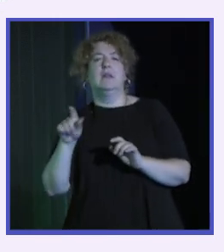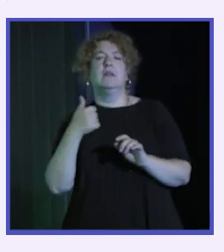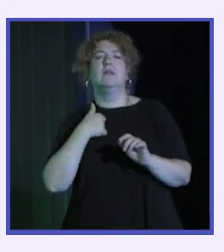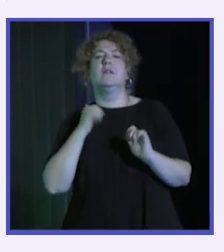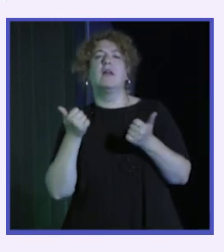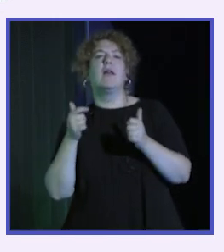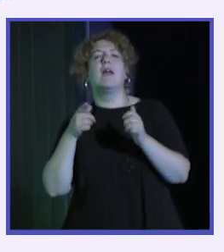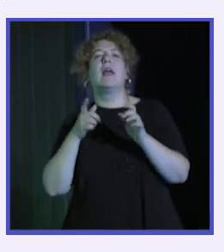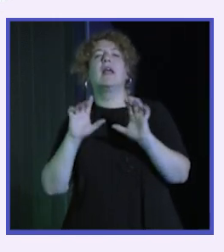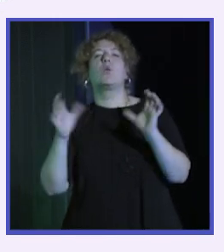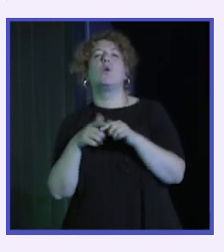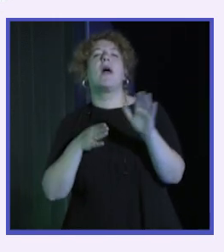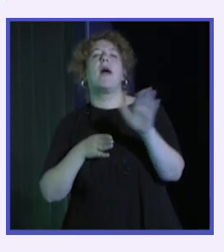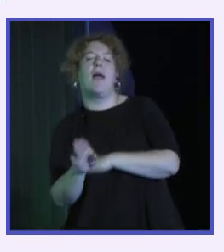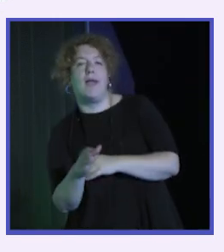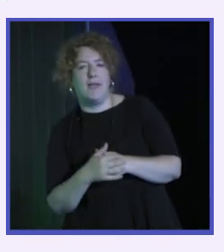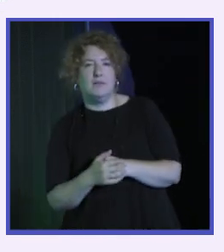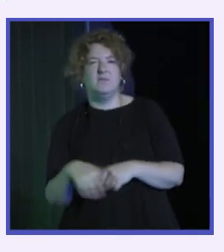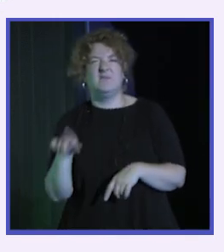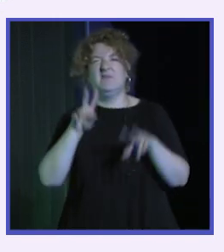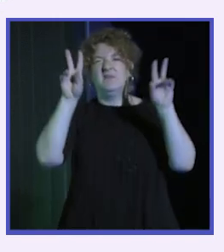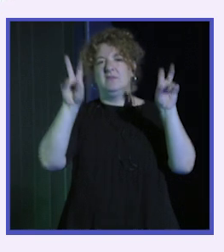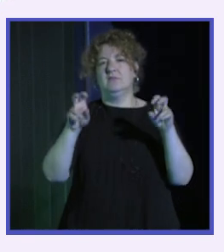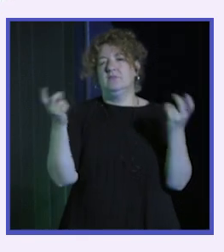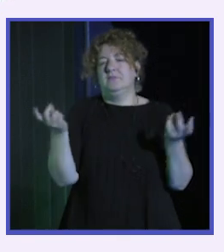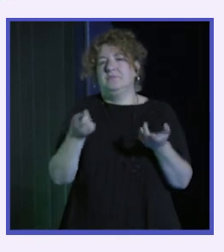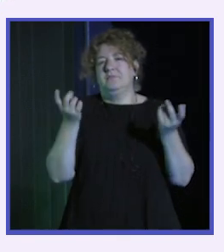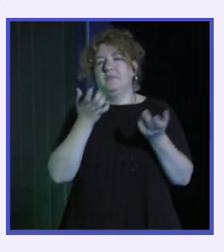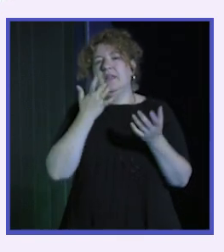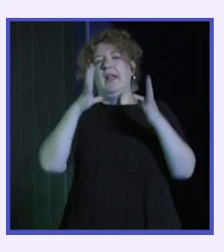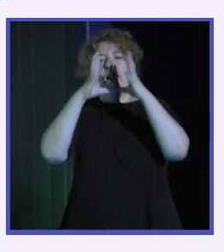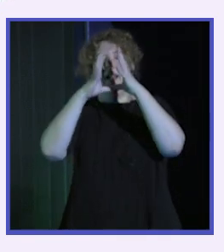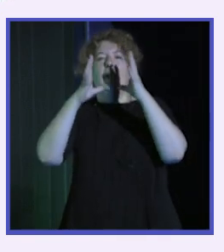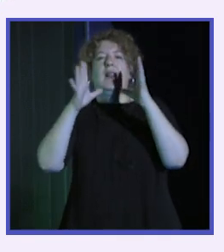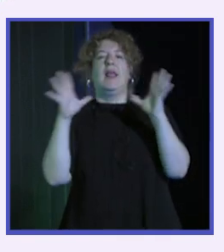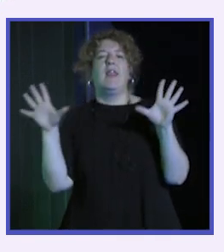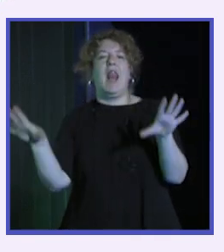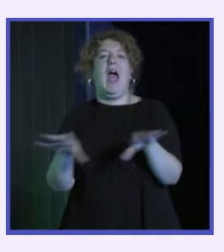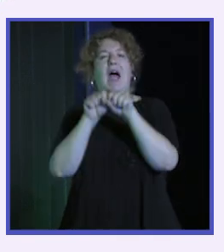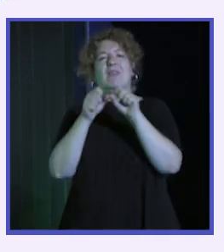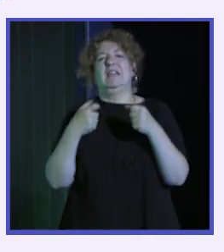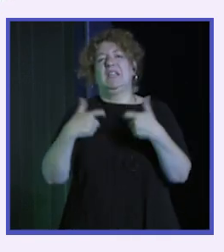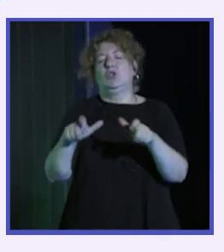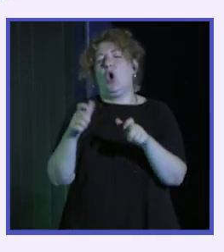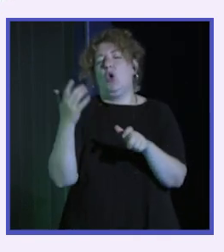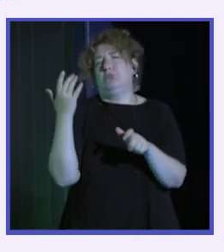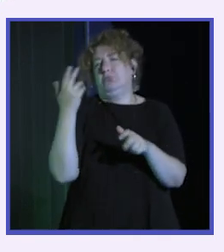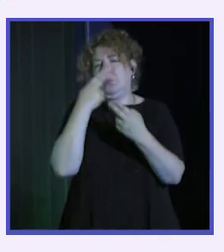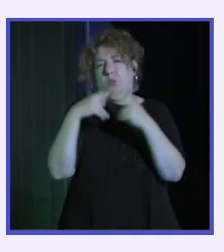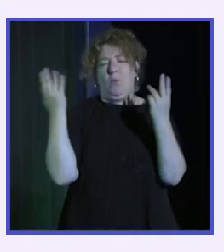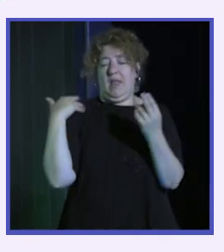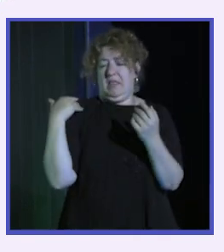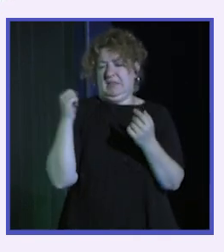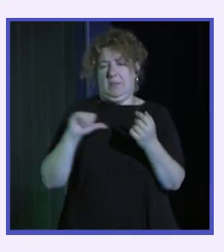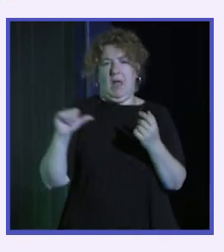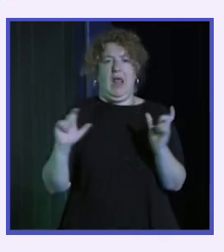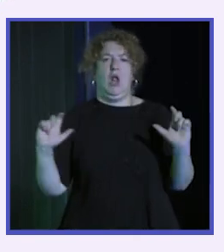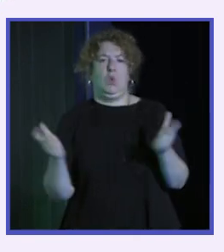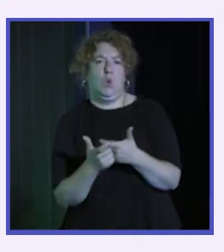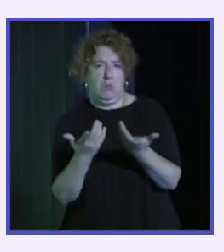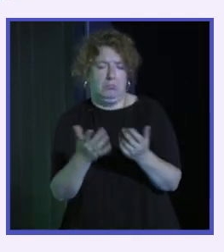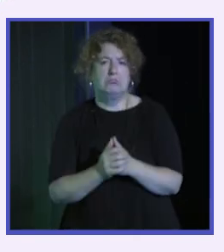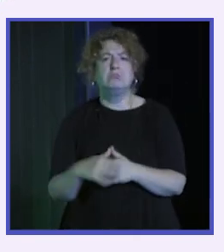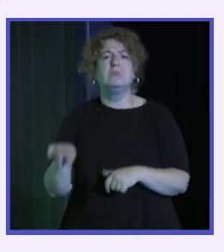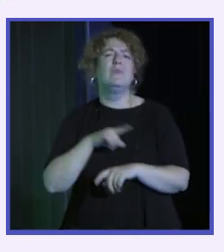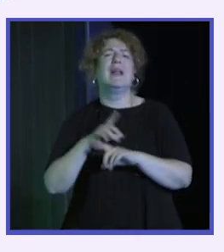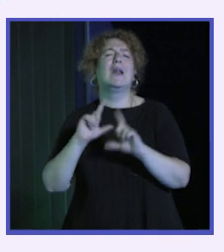a la reunión. En este caso es una sesión del Customer Hub de sector público que se hizo hace un par de semanas, y le pido que me